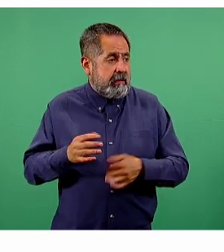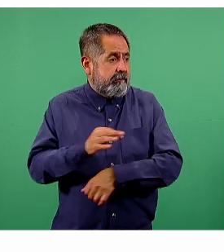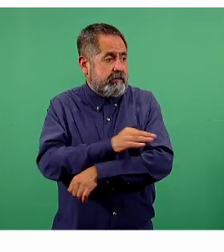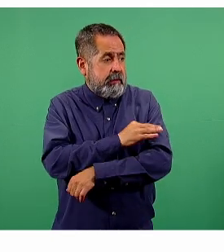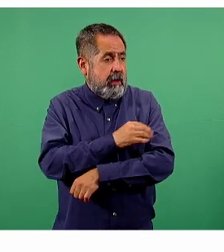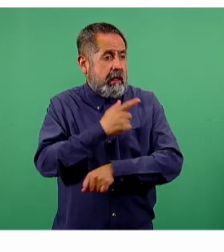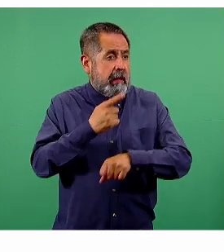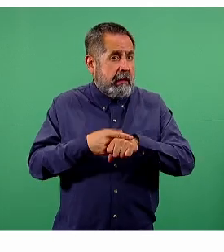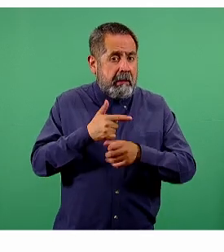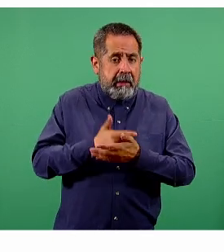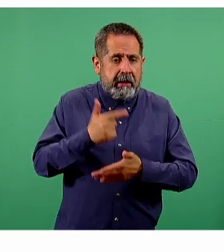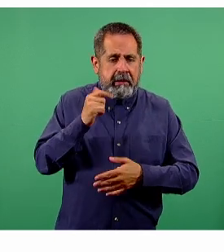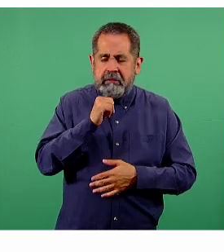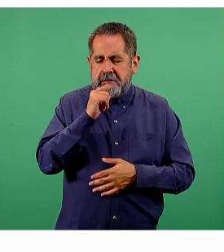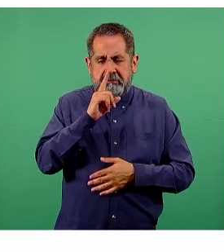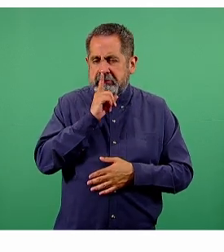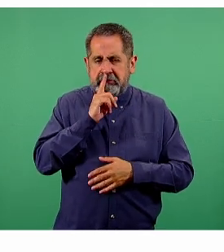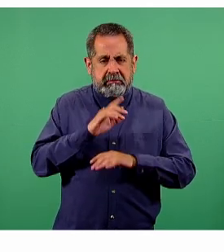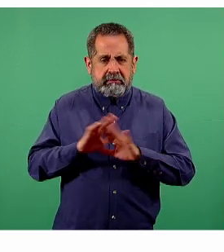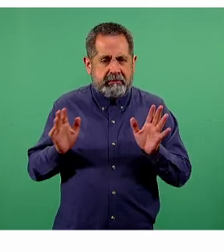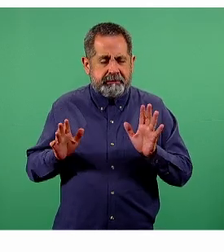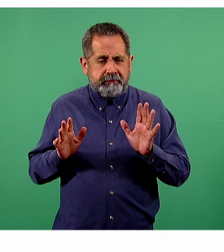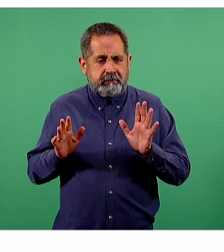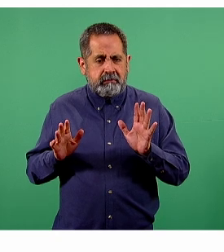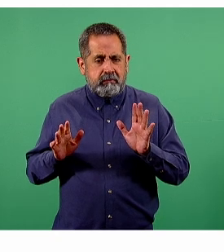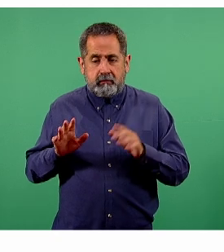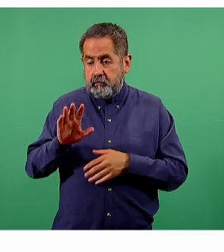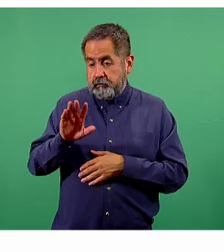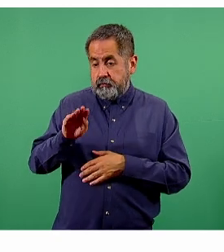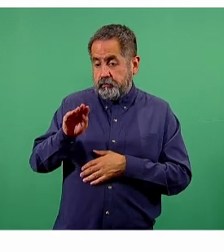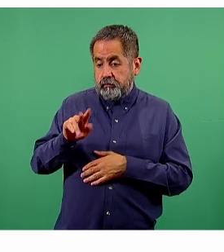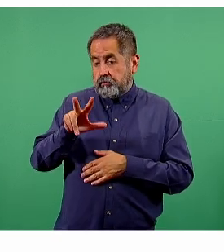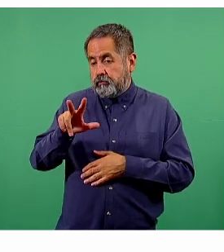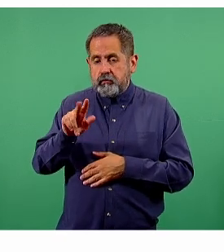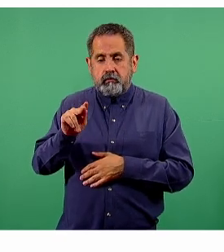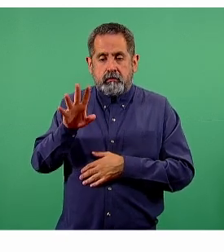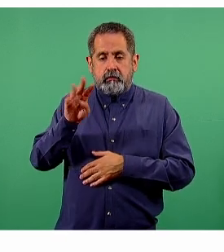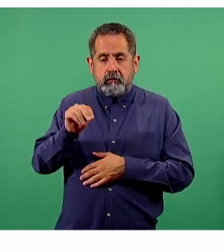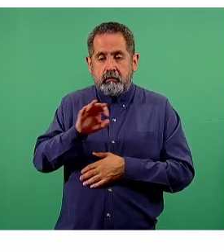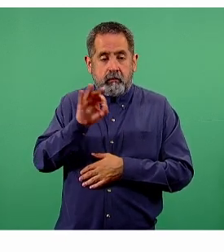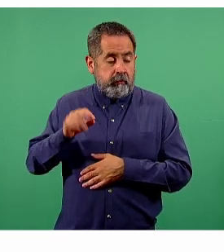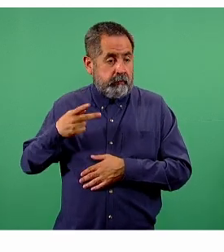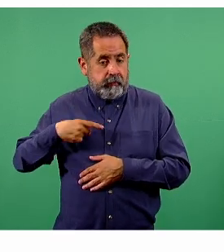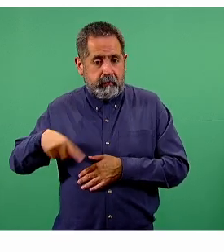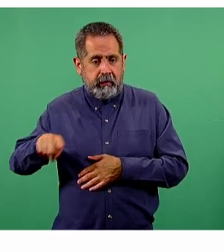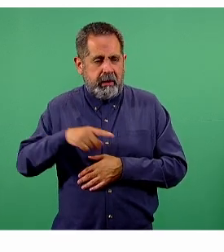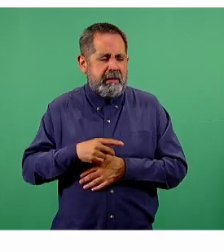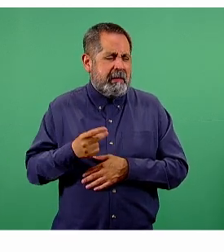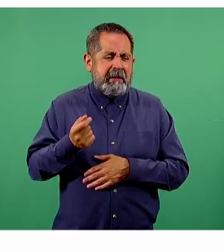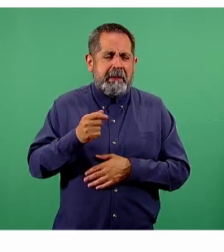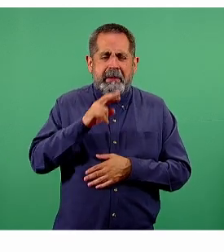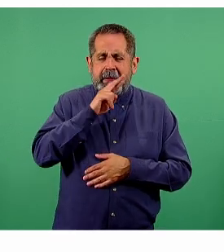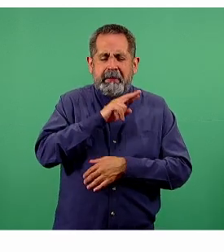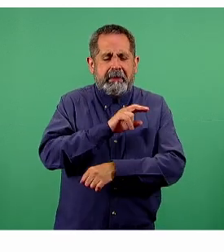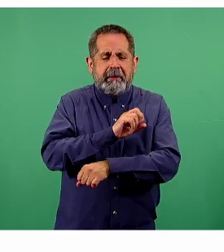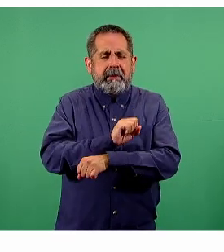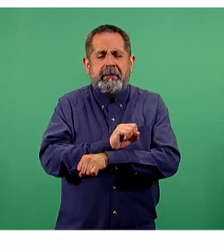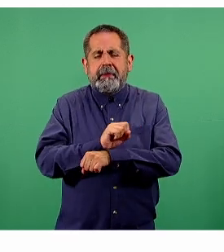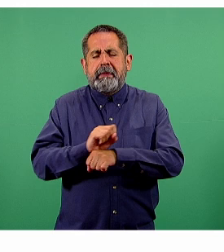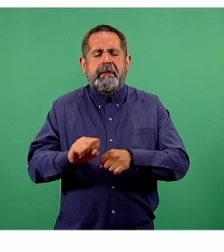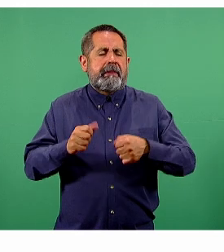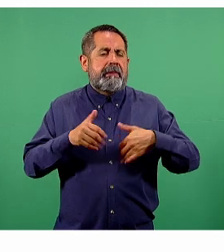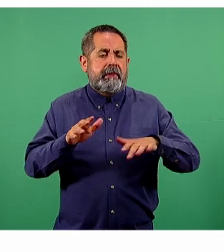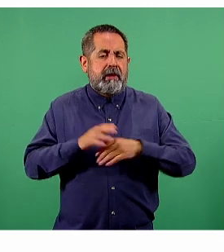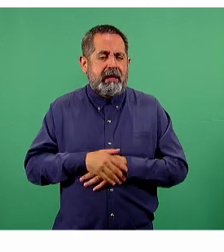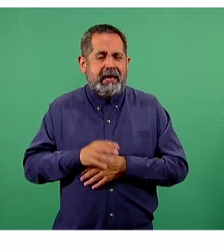eso, más de la 98 o 99% son casos leves. Leves quiere